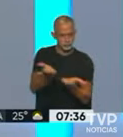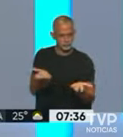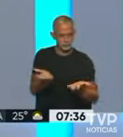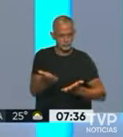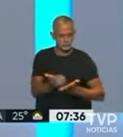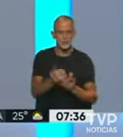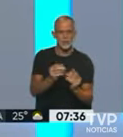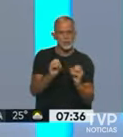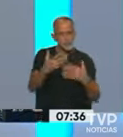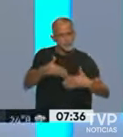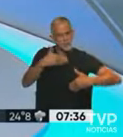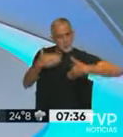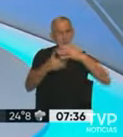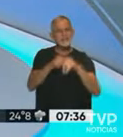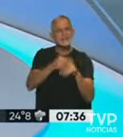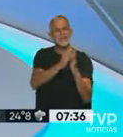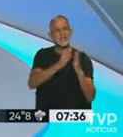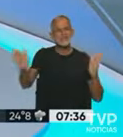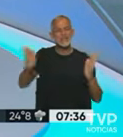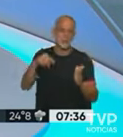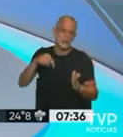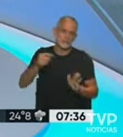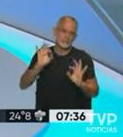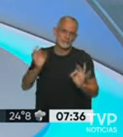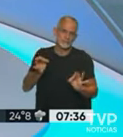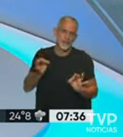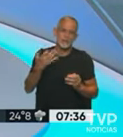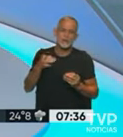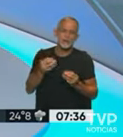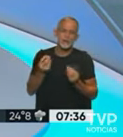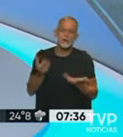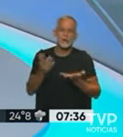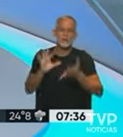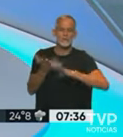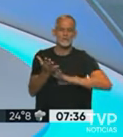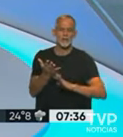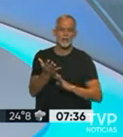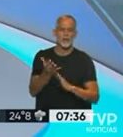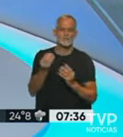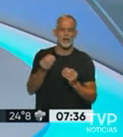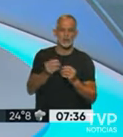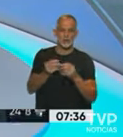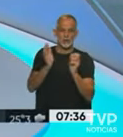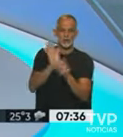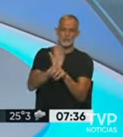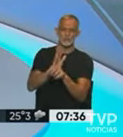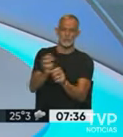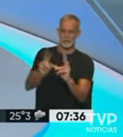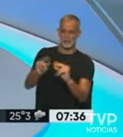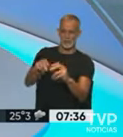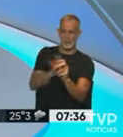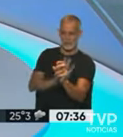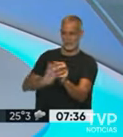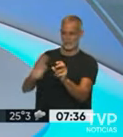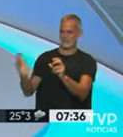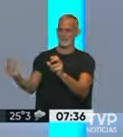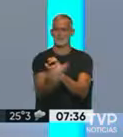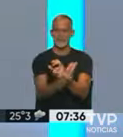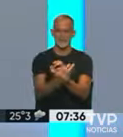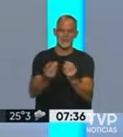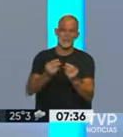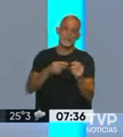perfeccionando en el tiempo ahora ya se sabe que hay que eh desarrollar una red de control con los